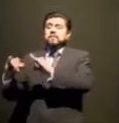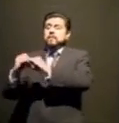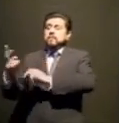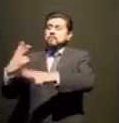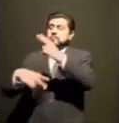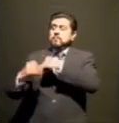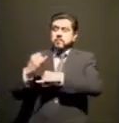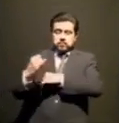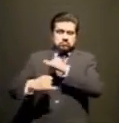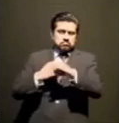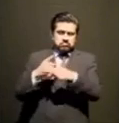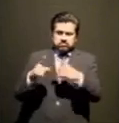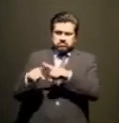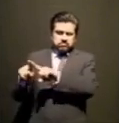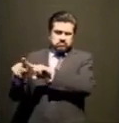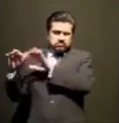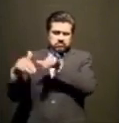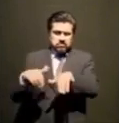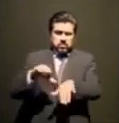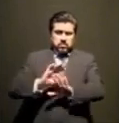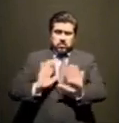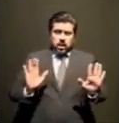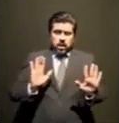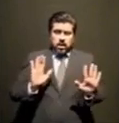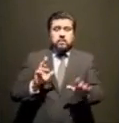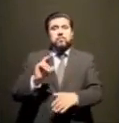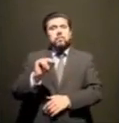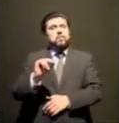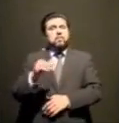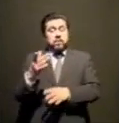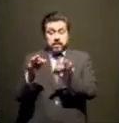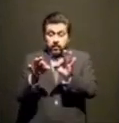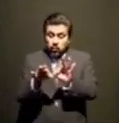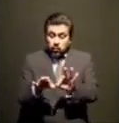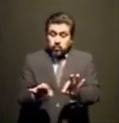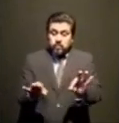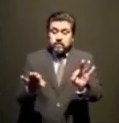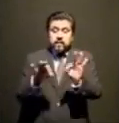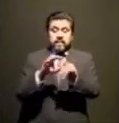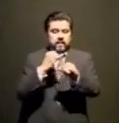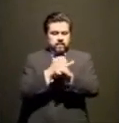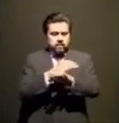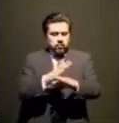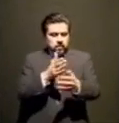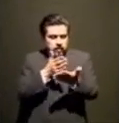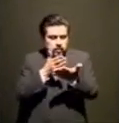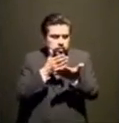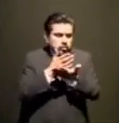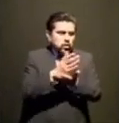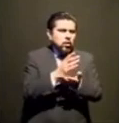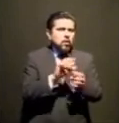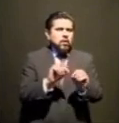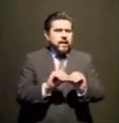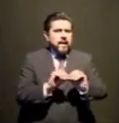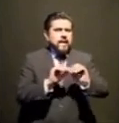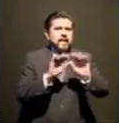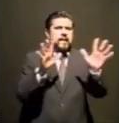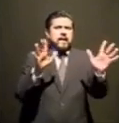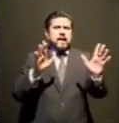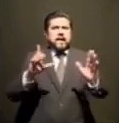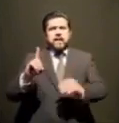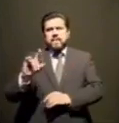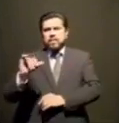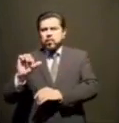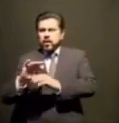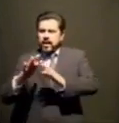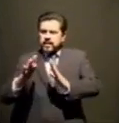sino también es importante seguir fortaleciendo la transparencia, la rendición de cuentas y la democracia